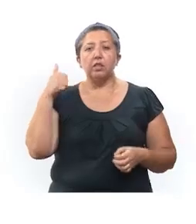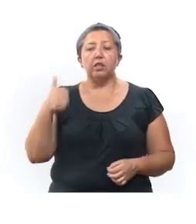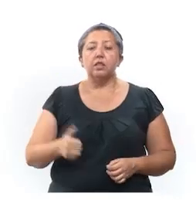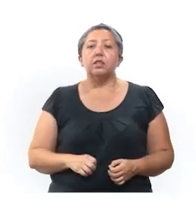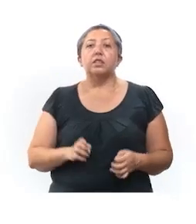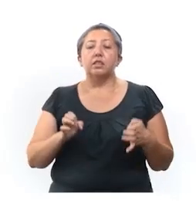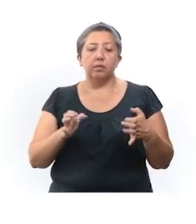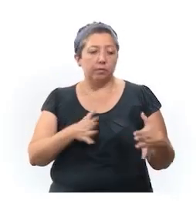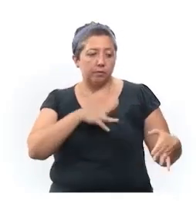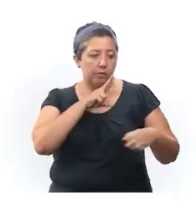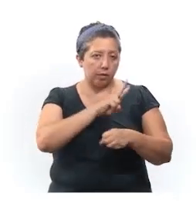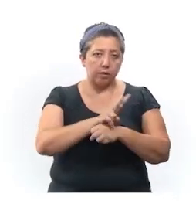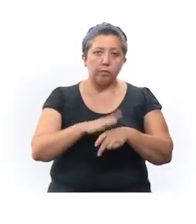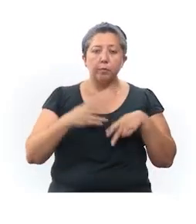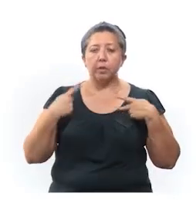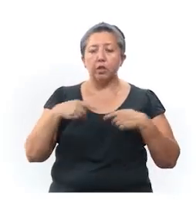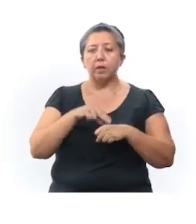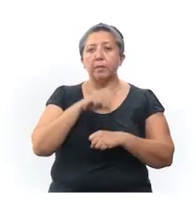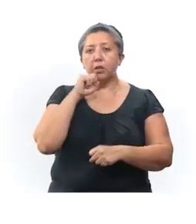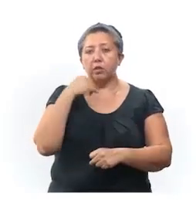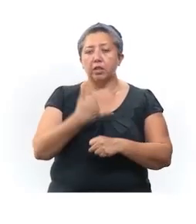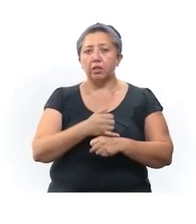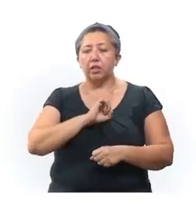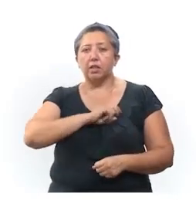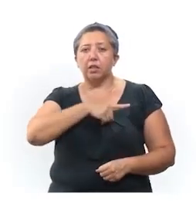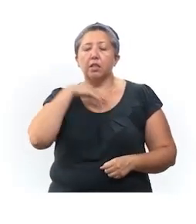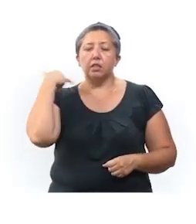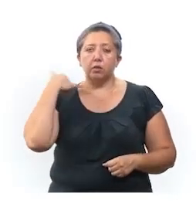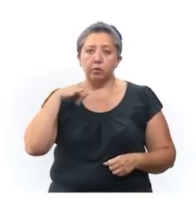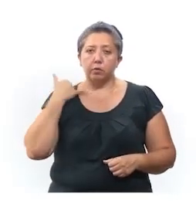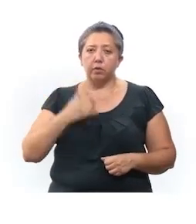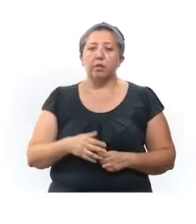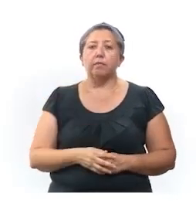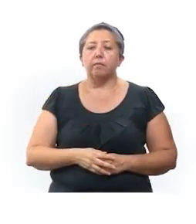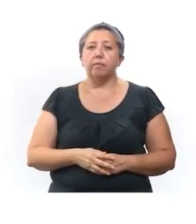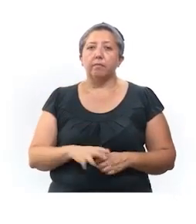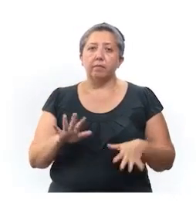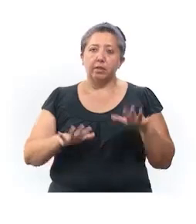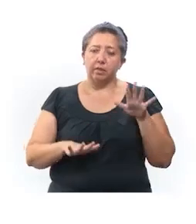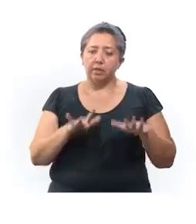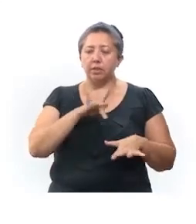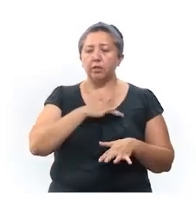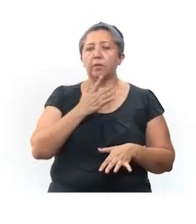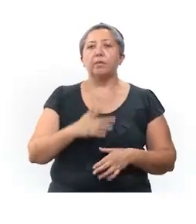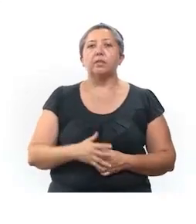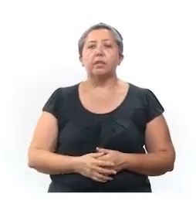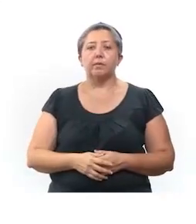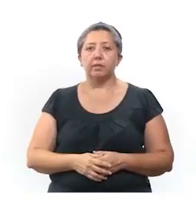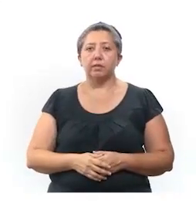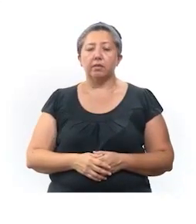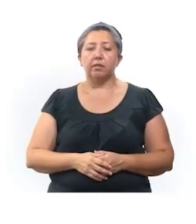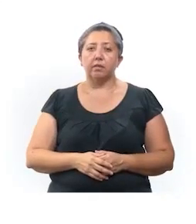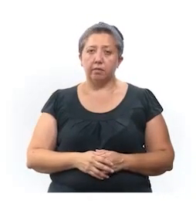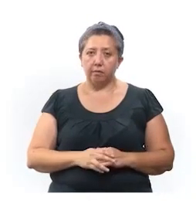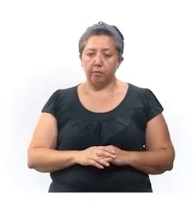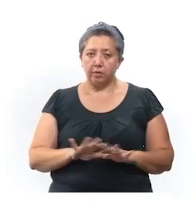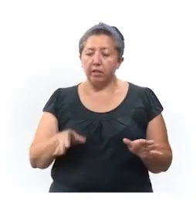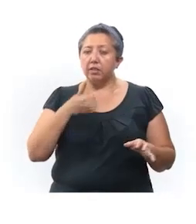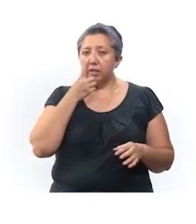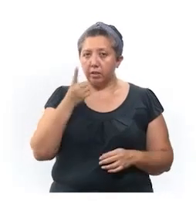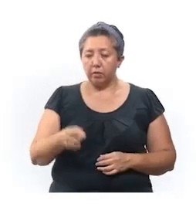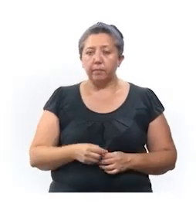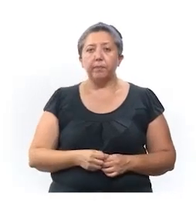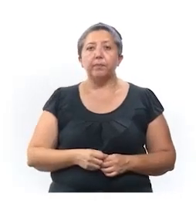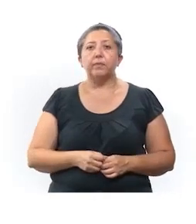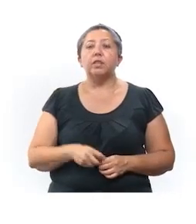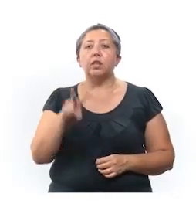están estables, aislados y monitoreados por personal médico de la Secretaría de Salud de Yucatán. Presentan síntomas leves. Como ya